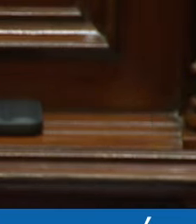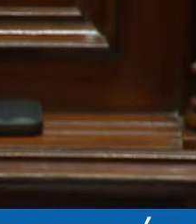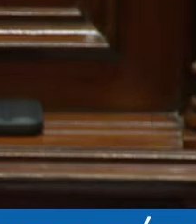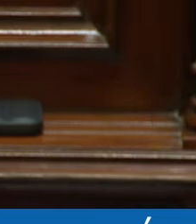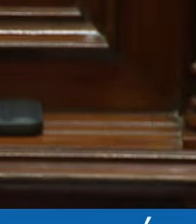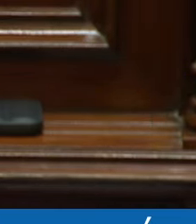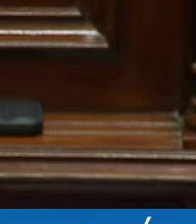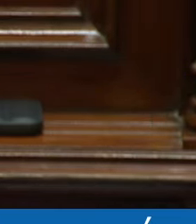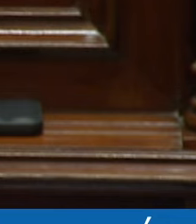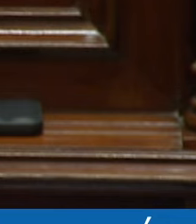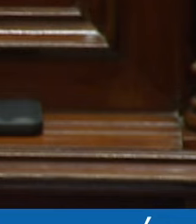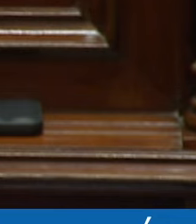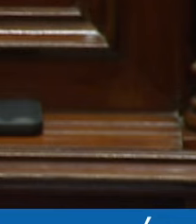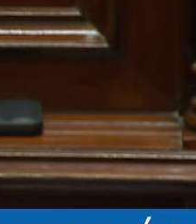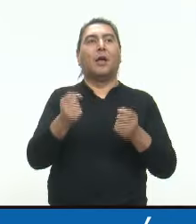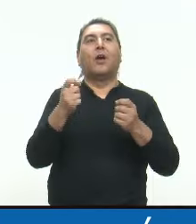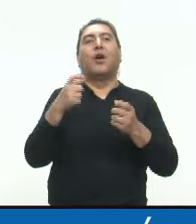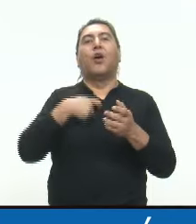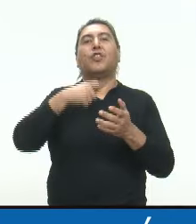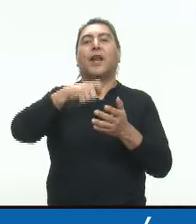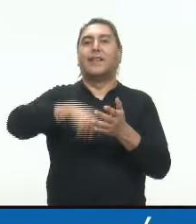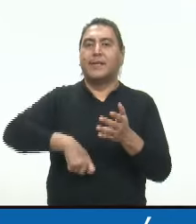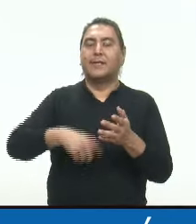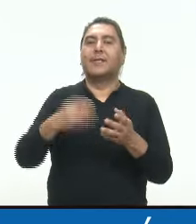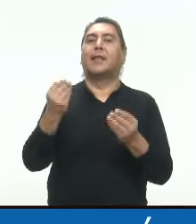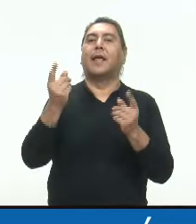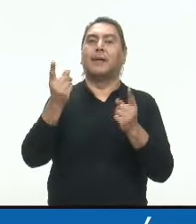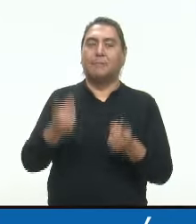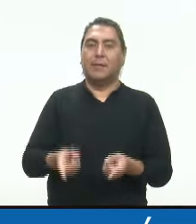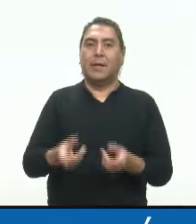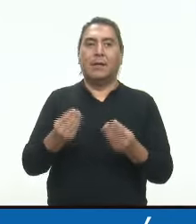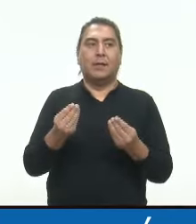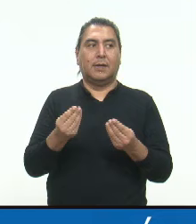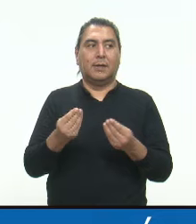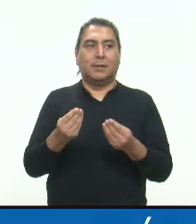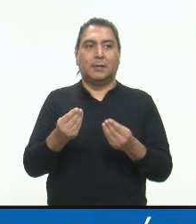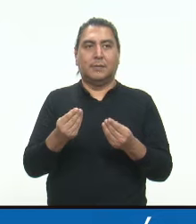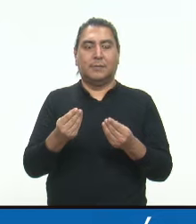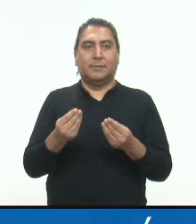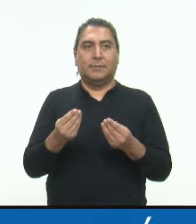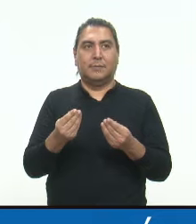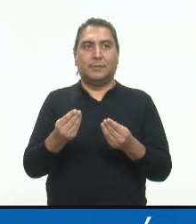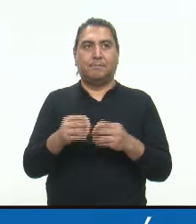acordada entre comitente y contratista hasta tanto